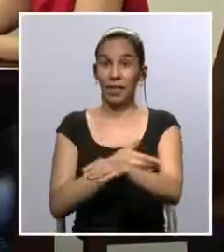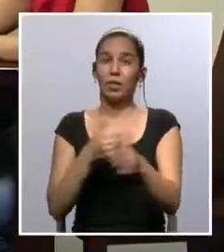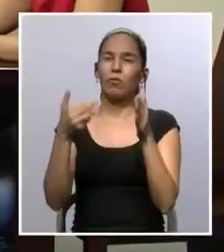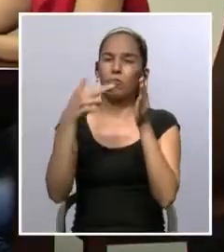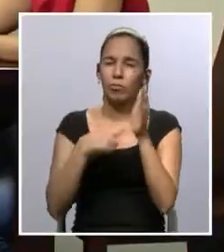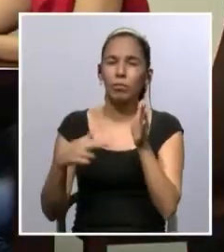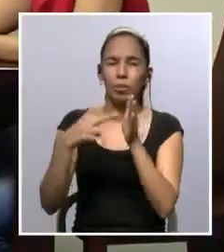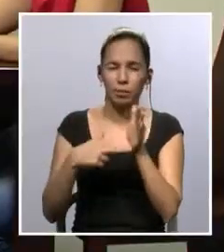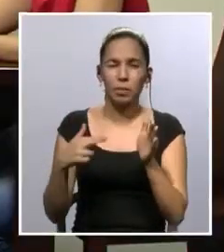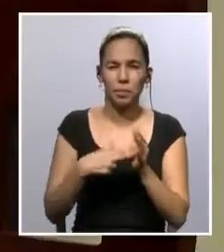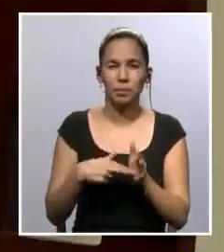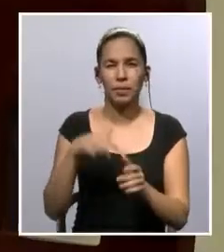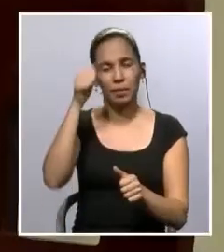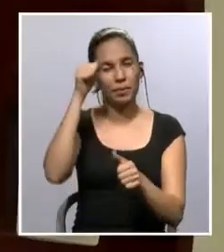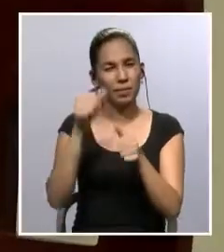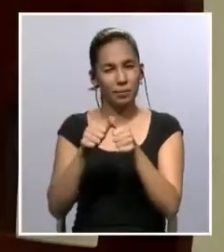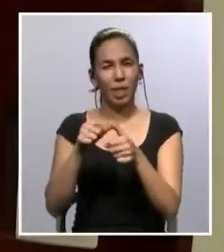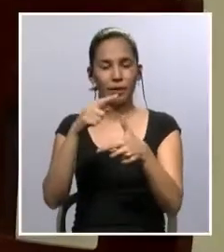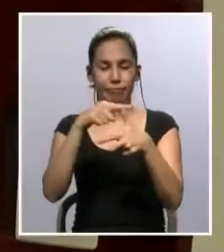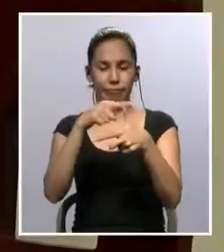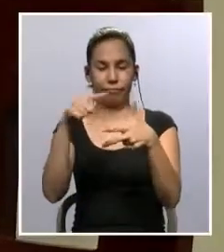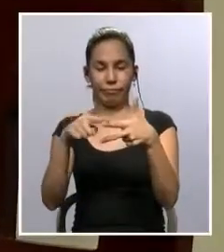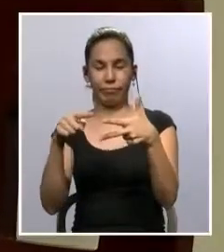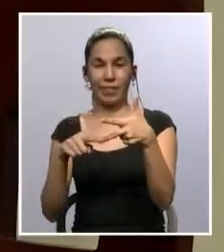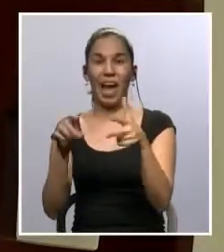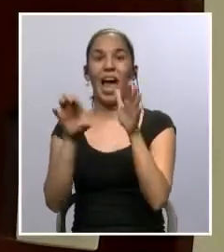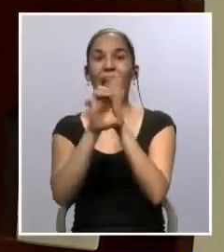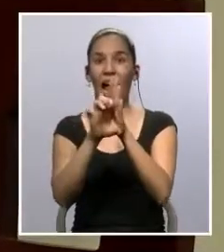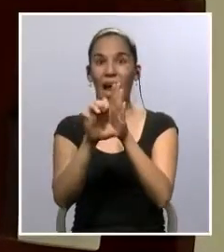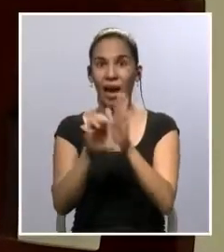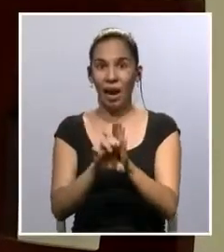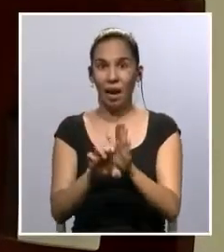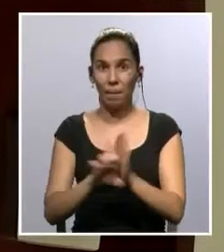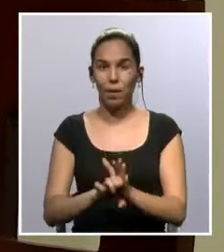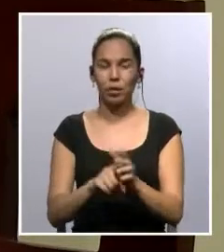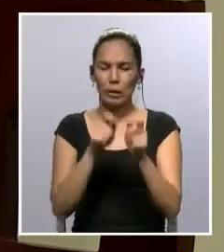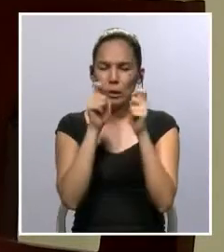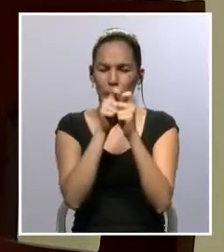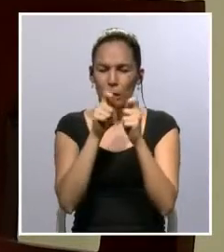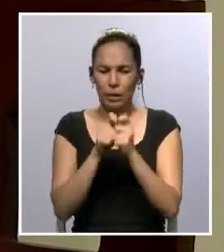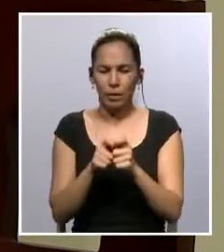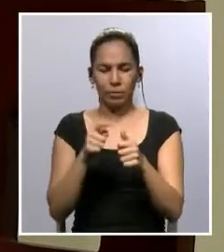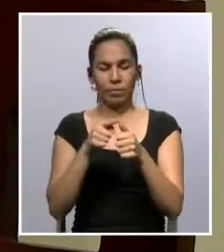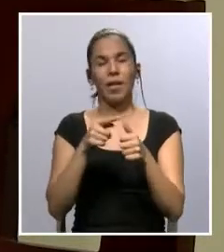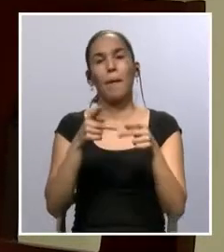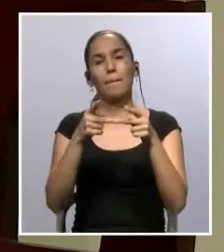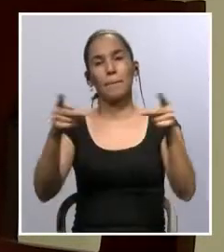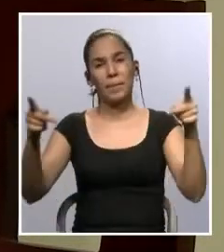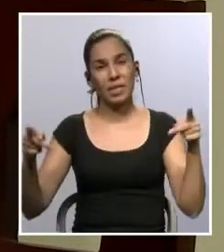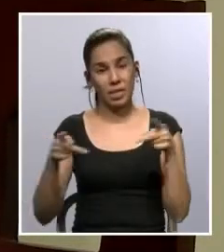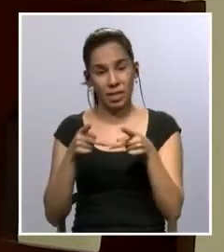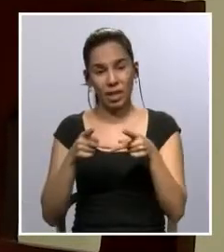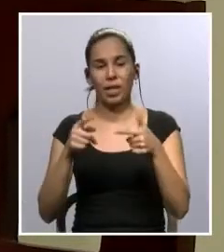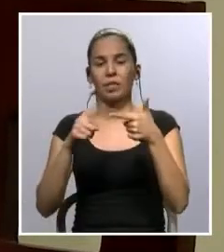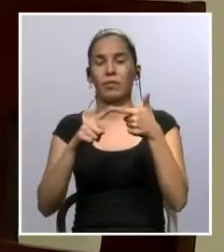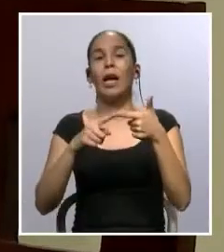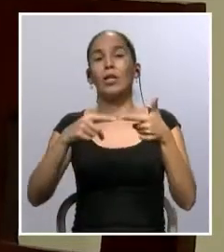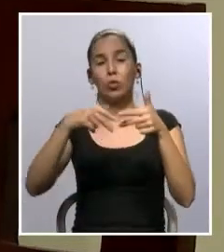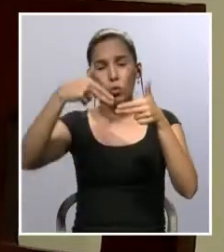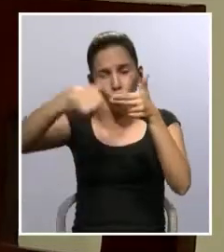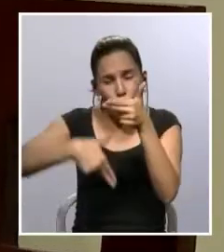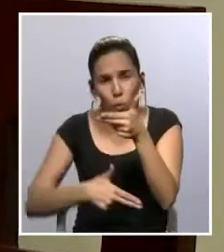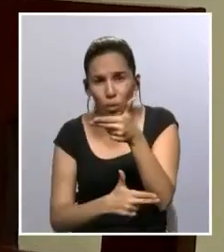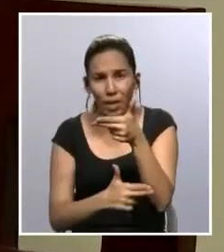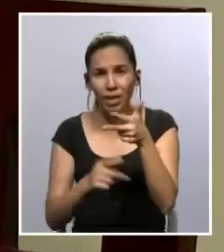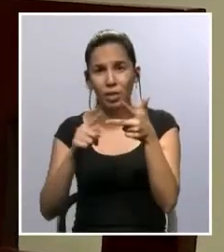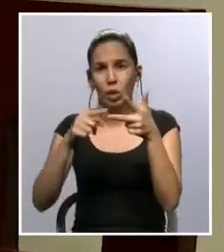siguiente ejemplo. Hemos visto tres ejemplos muy concretos, que son las piscinas, los submarinos y los globos aerostáticos, donde